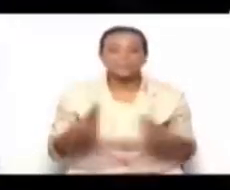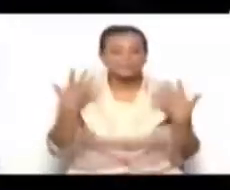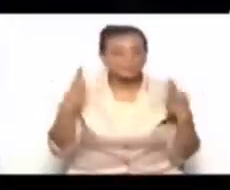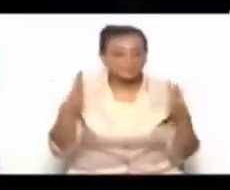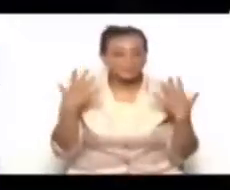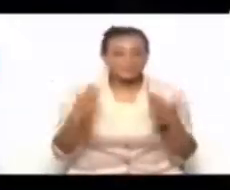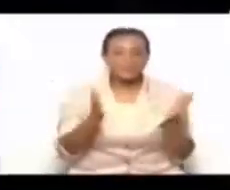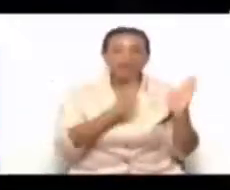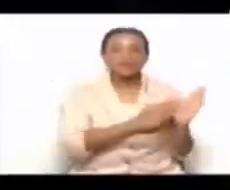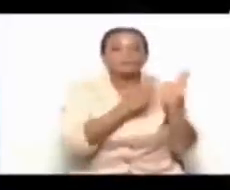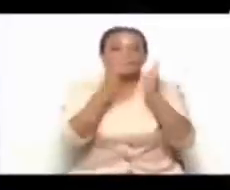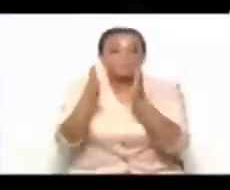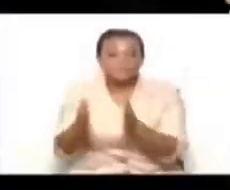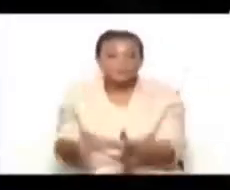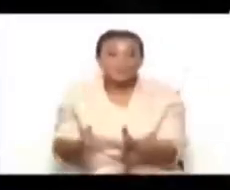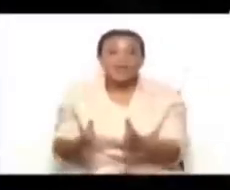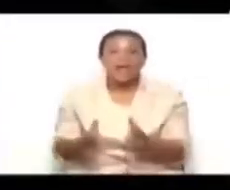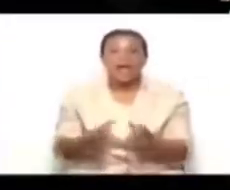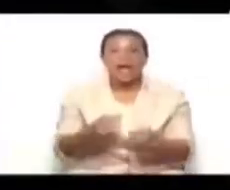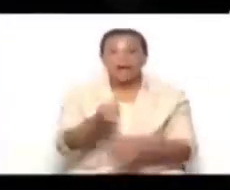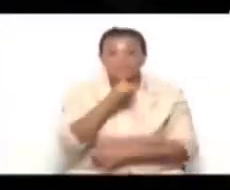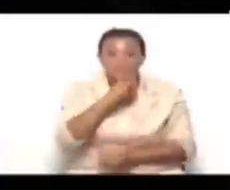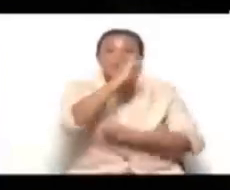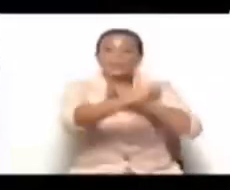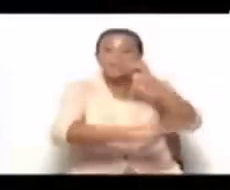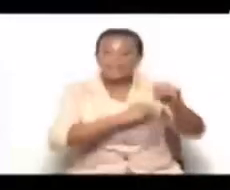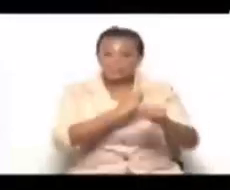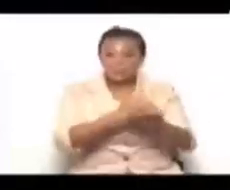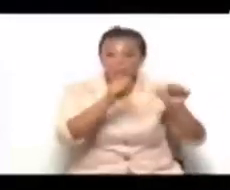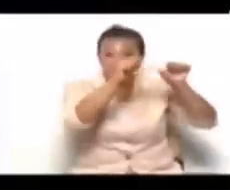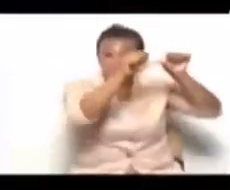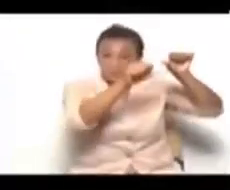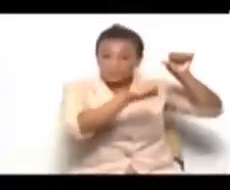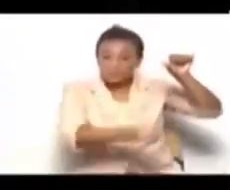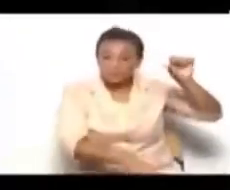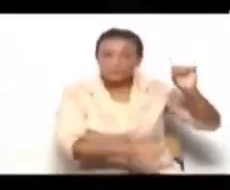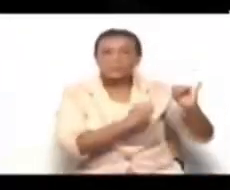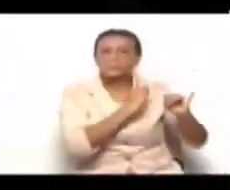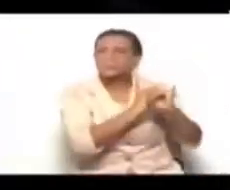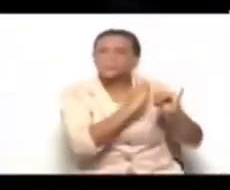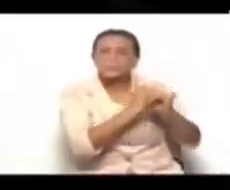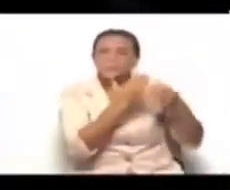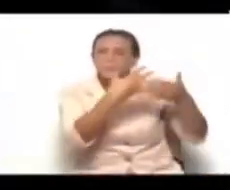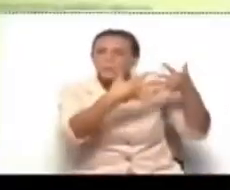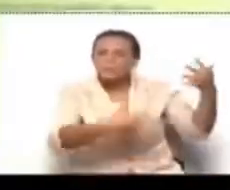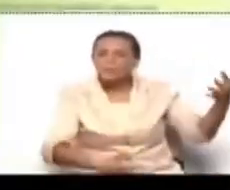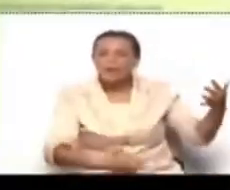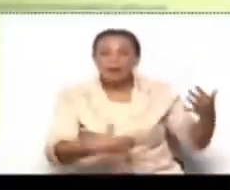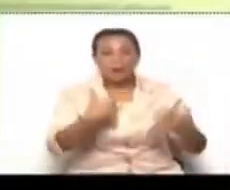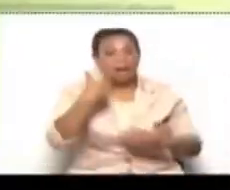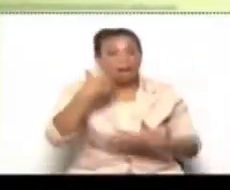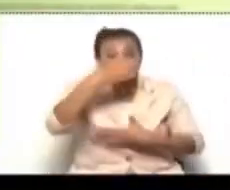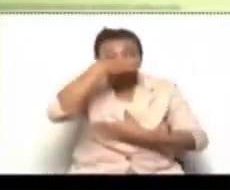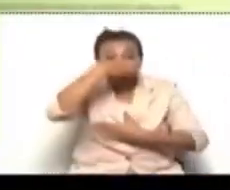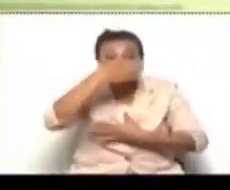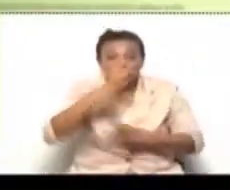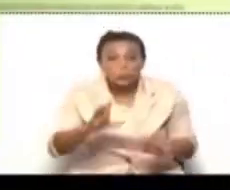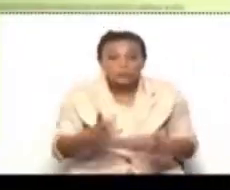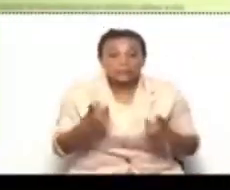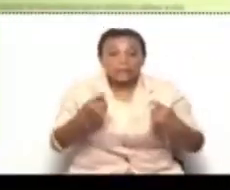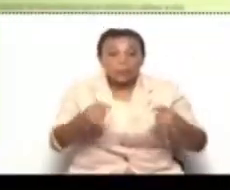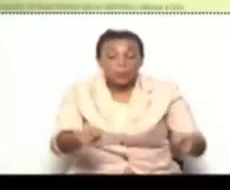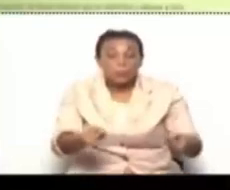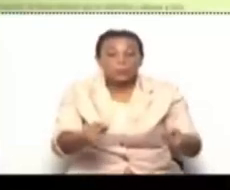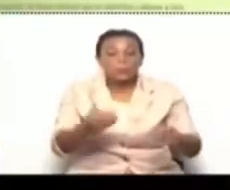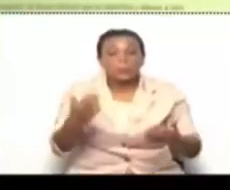Pasamos a noticias internacionales. Y tiene que ver con, hablando de terrorismo, el atentado que